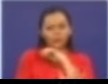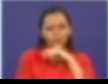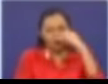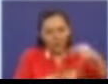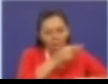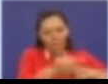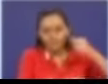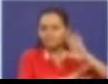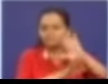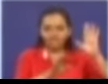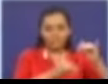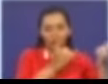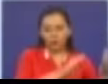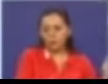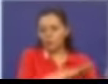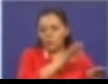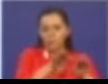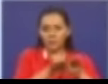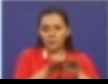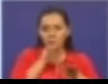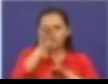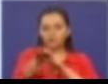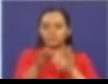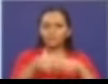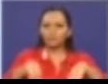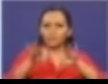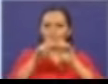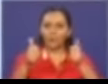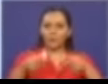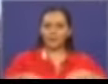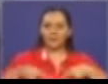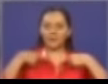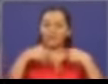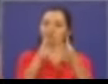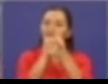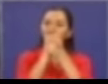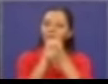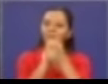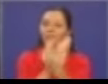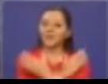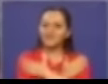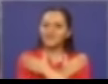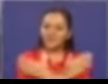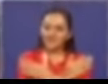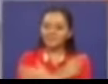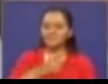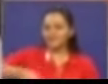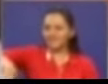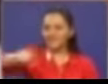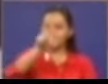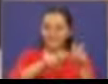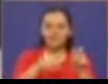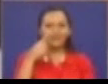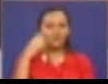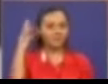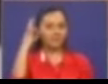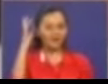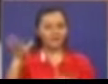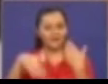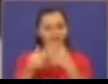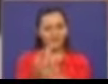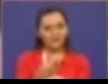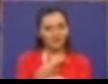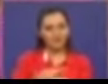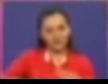pobreza. Un paso crucial para el buen vivir. Felicitaciones a ustedes, Machicuna, Hualtikuna, productores de papa del